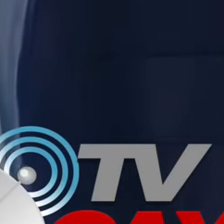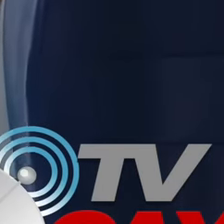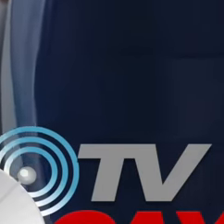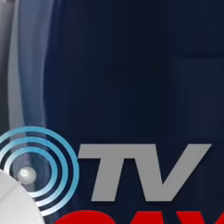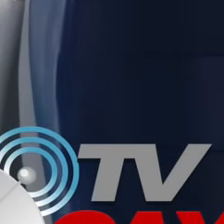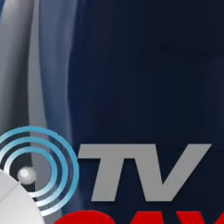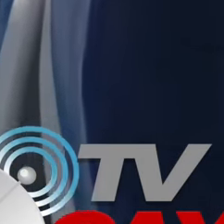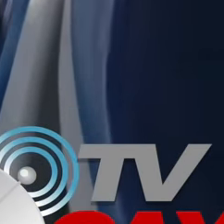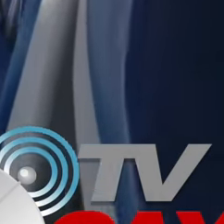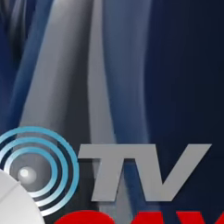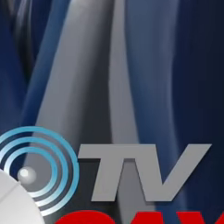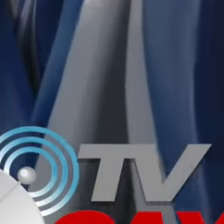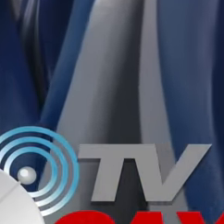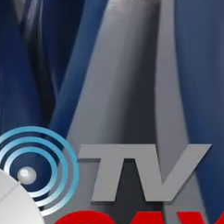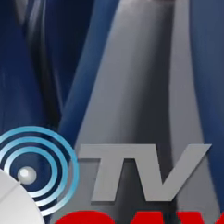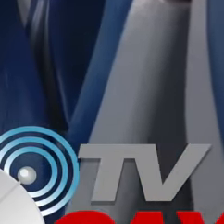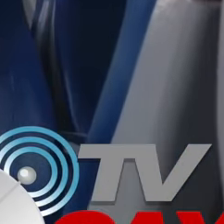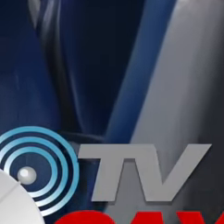trenes.